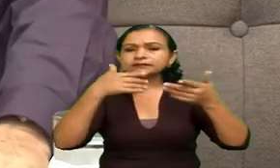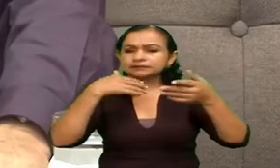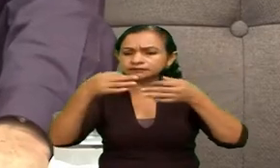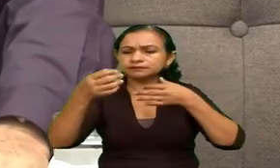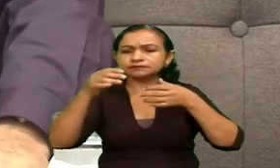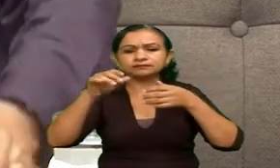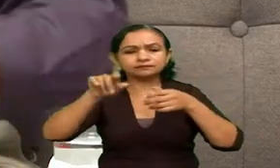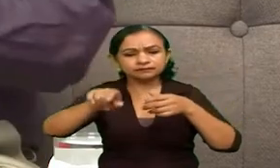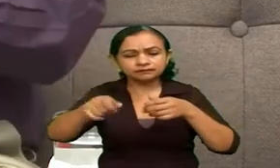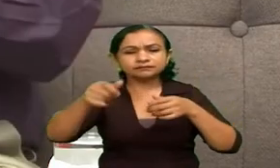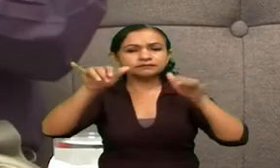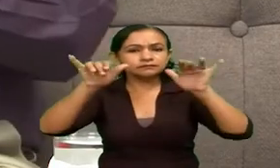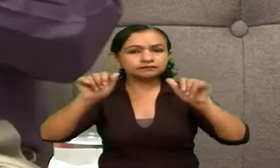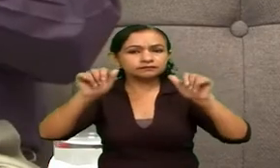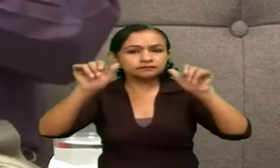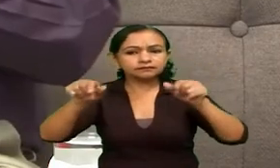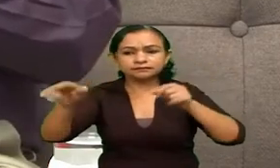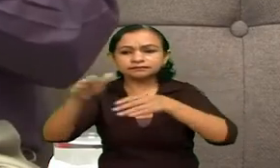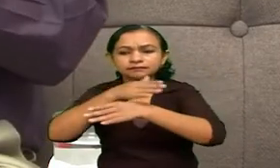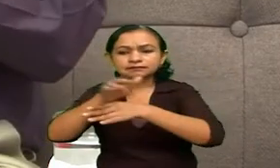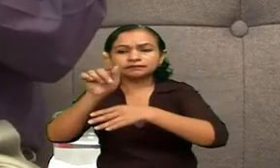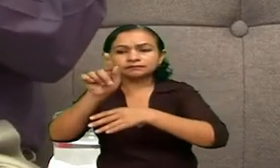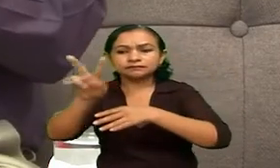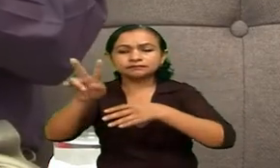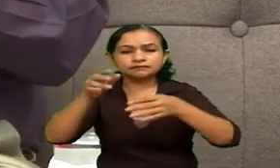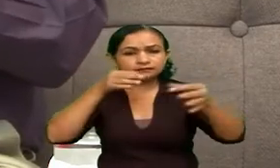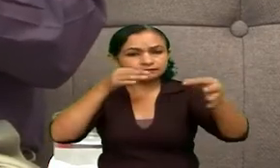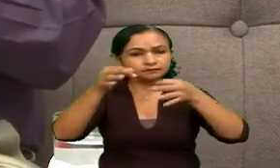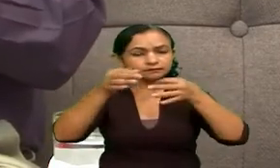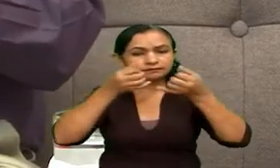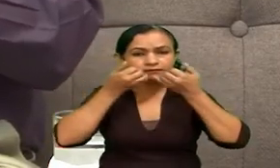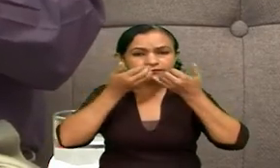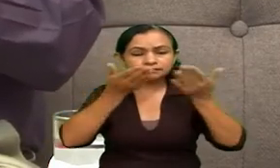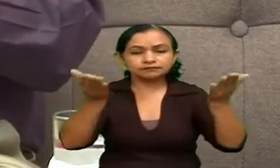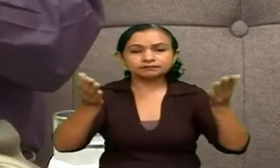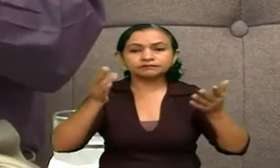inmediatamente. Después pudimos ver, ¿verdad? Porque tanto